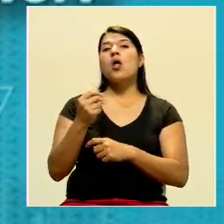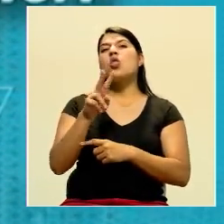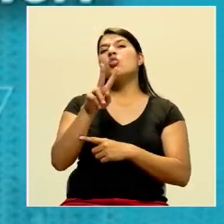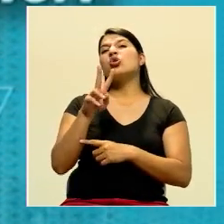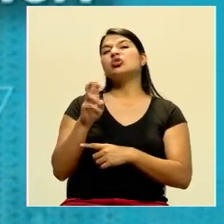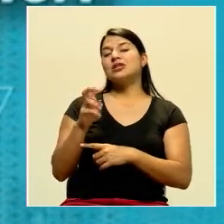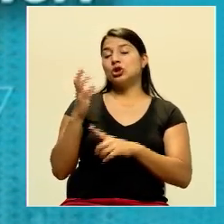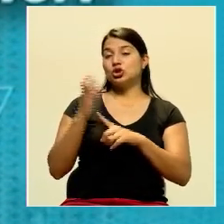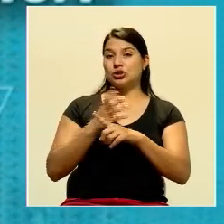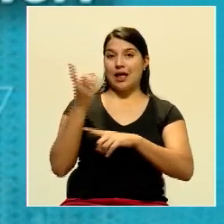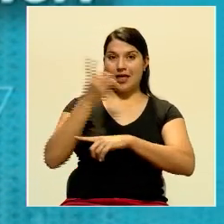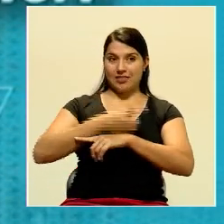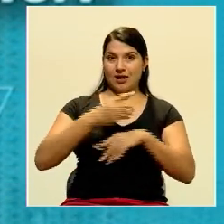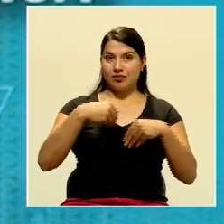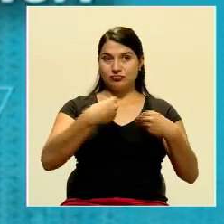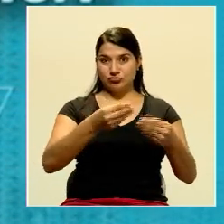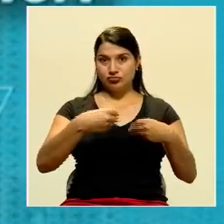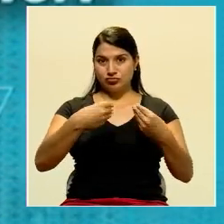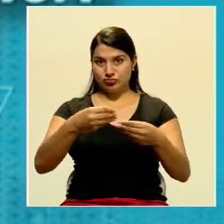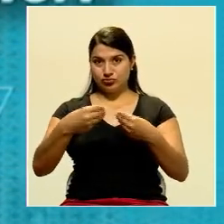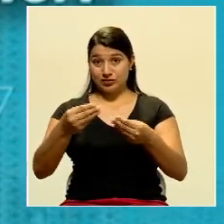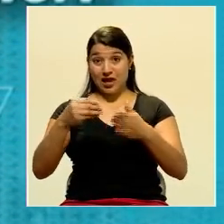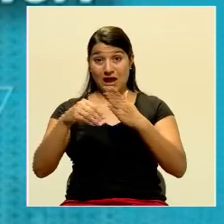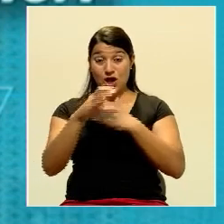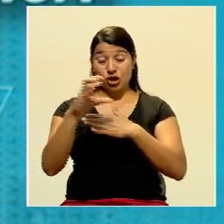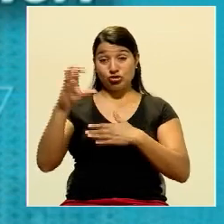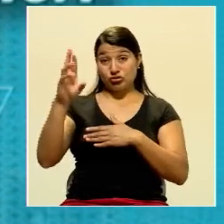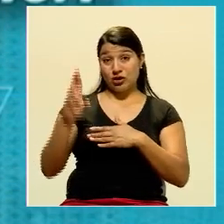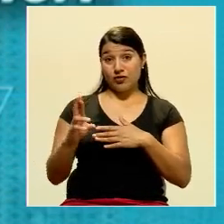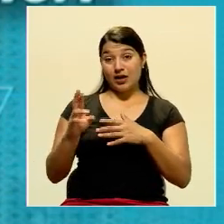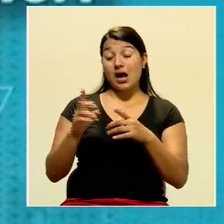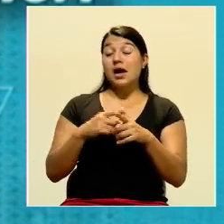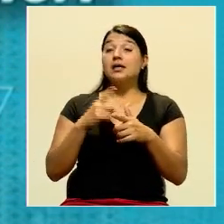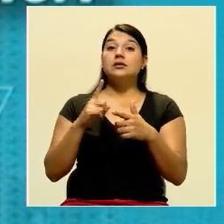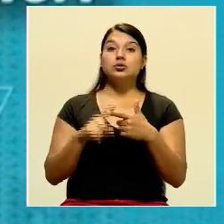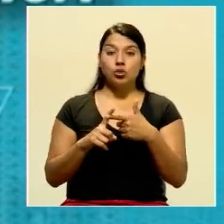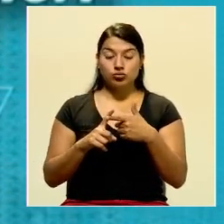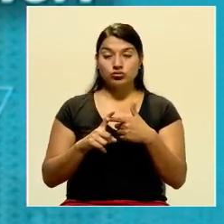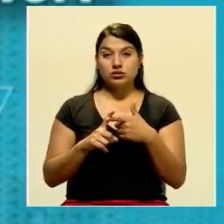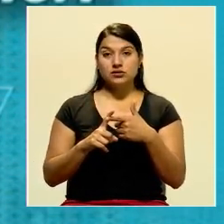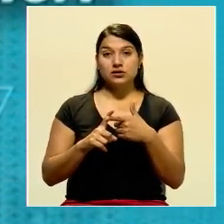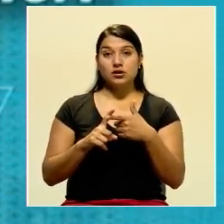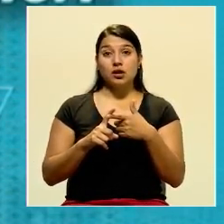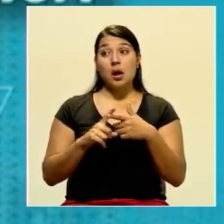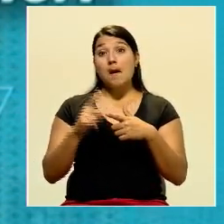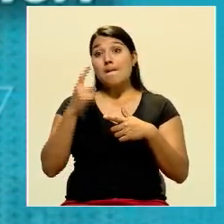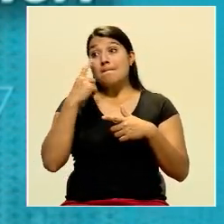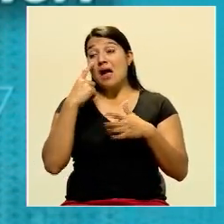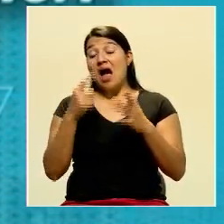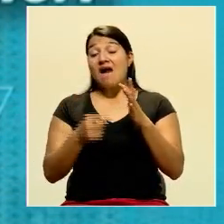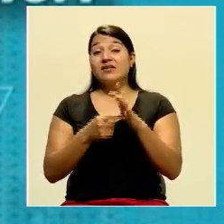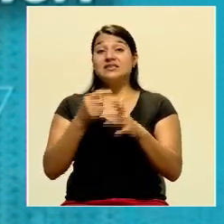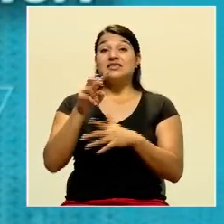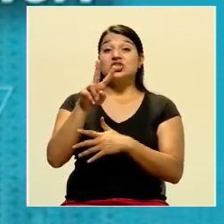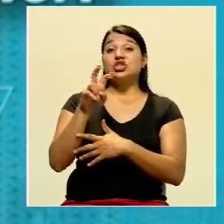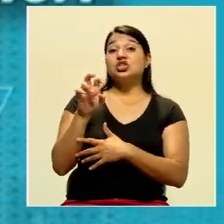día a nivel nacional. Entonces, mira que hay momentos donde hay